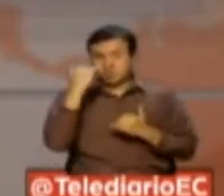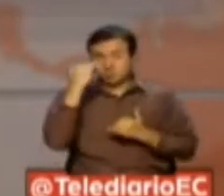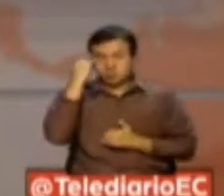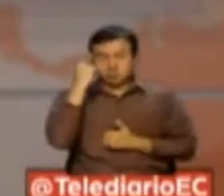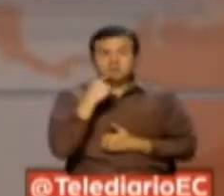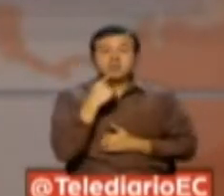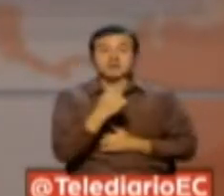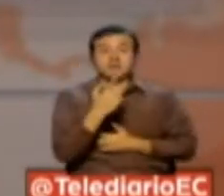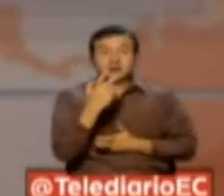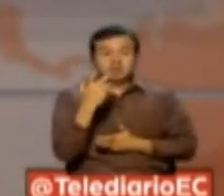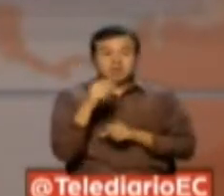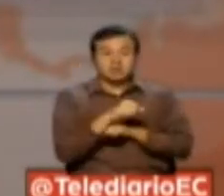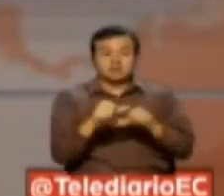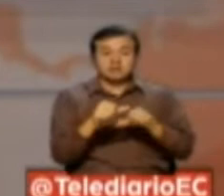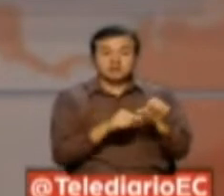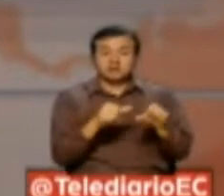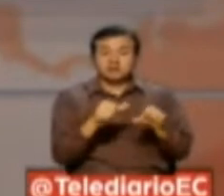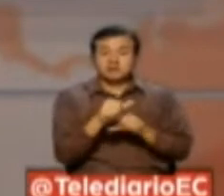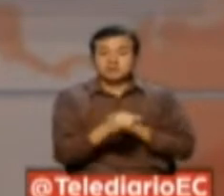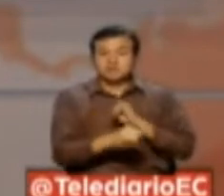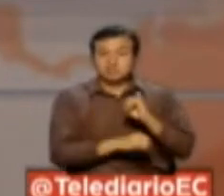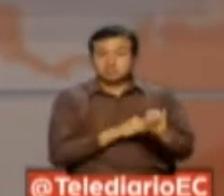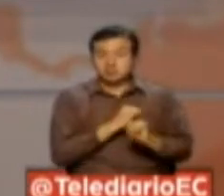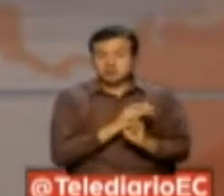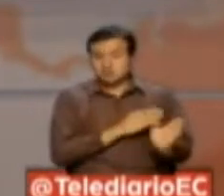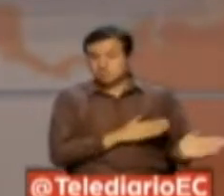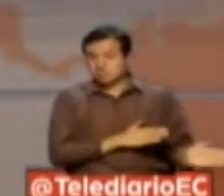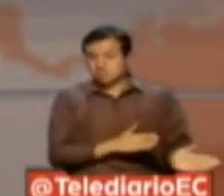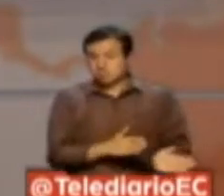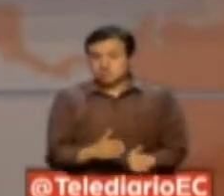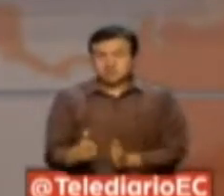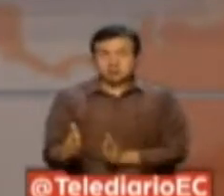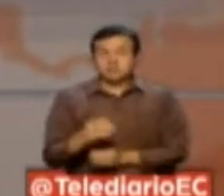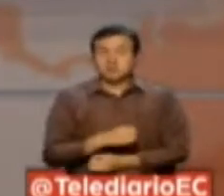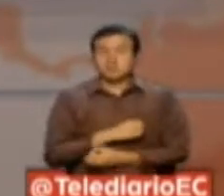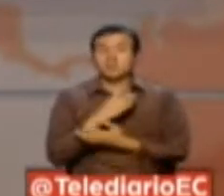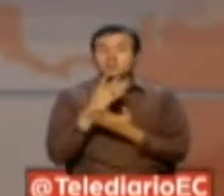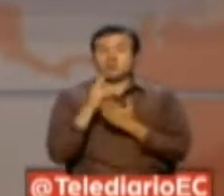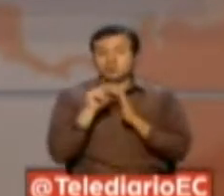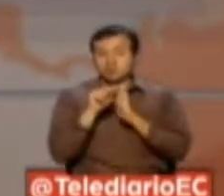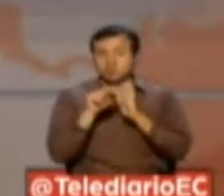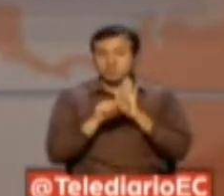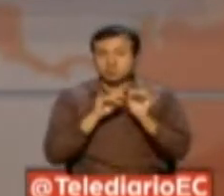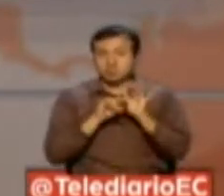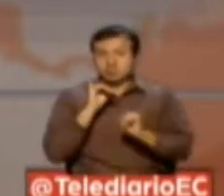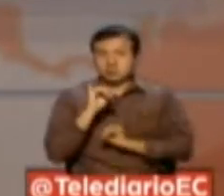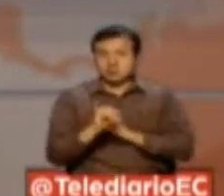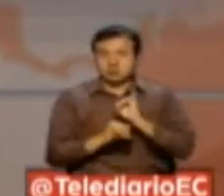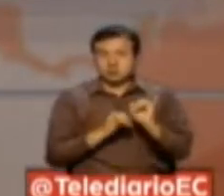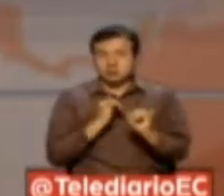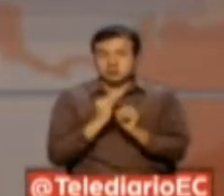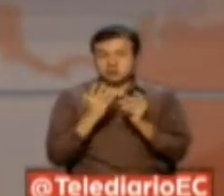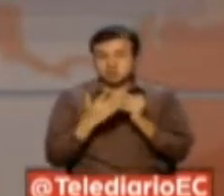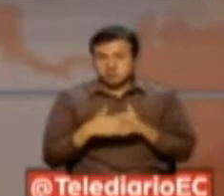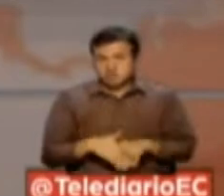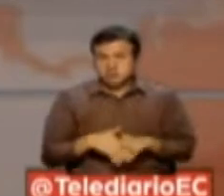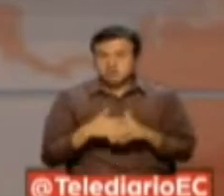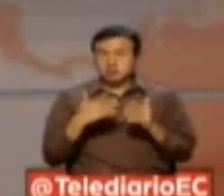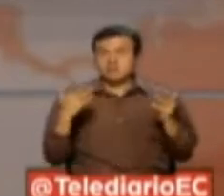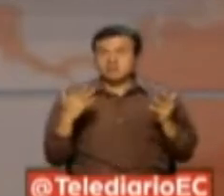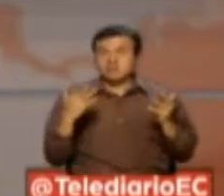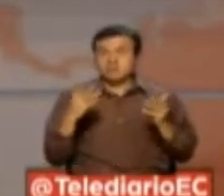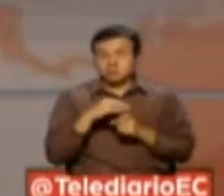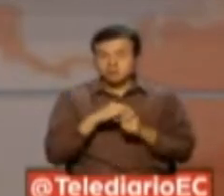está buscando asesoría internacional para para usar estándares internacionales porque la